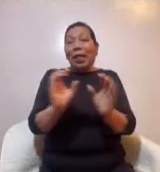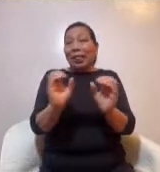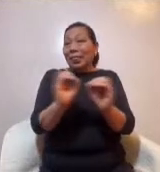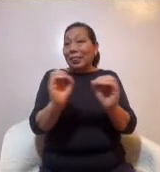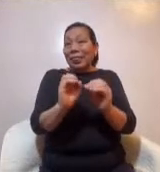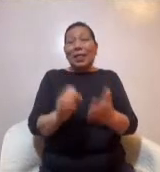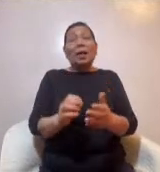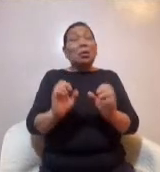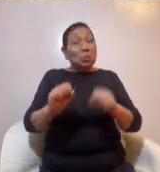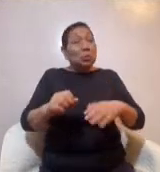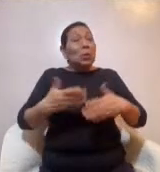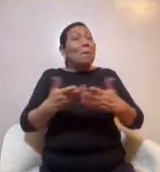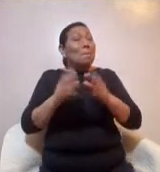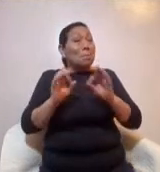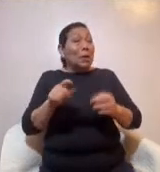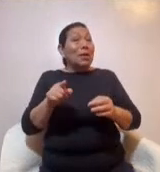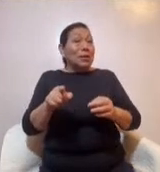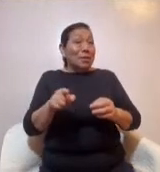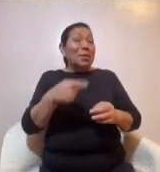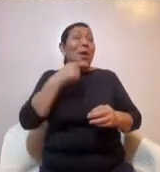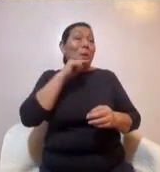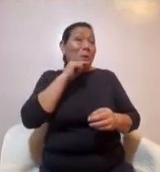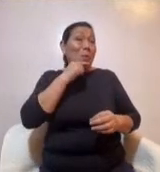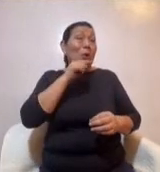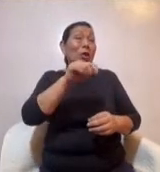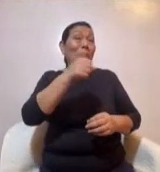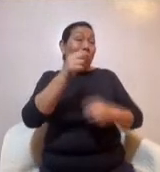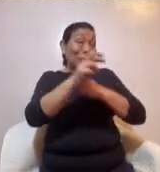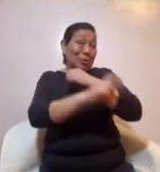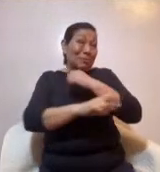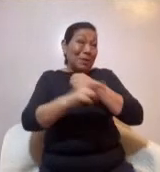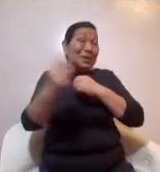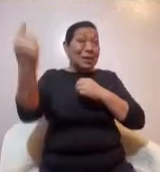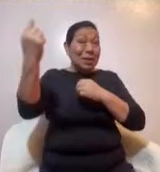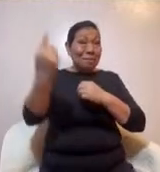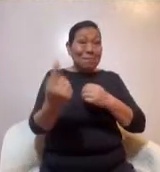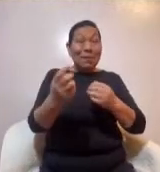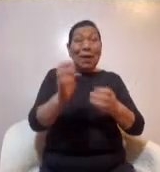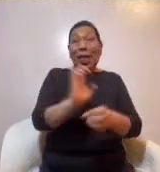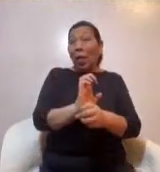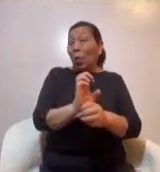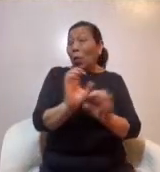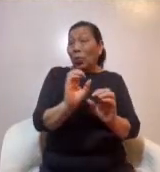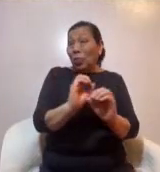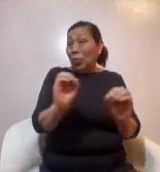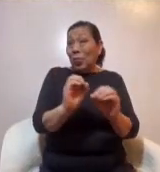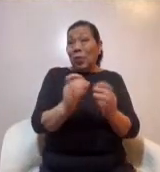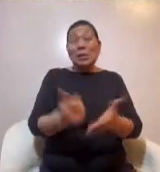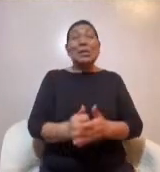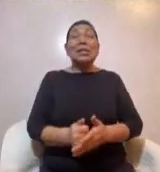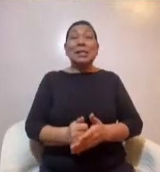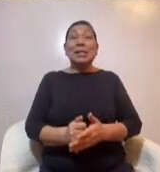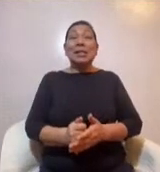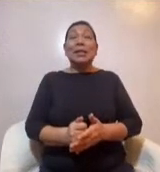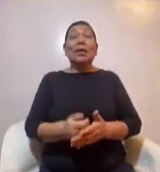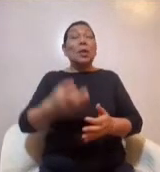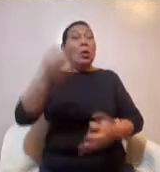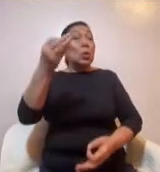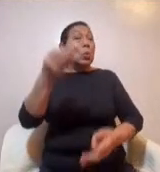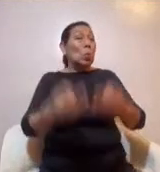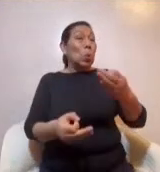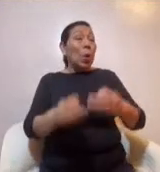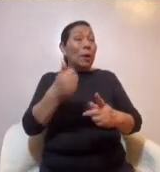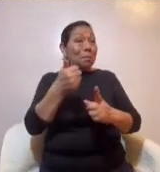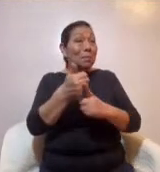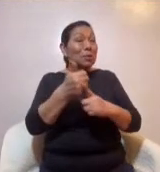No tienen en cuenta el posible riesgo en el que estas mujeres extranjeras estaban. No se hace, por lo menos, mención en